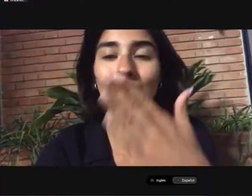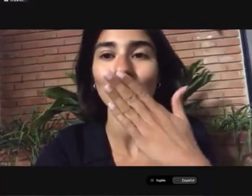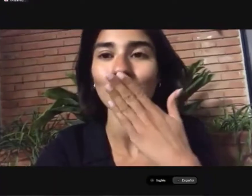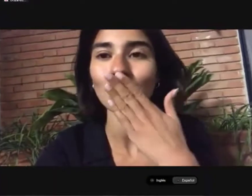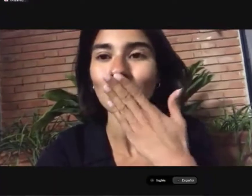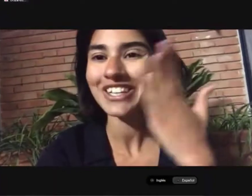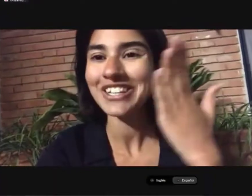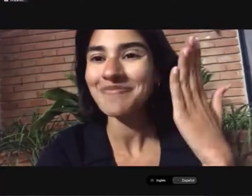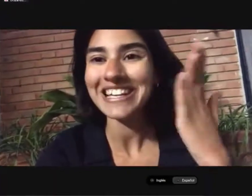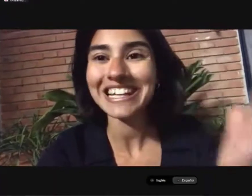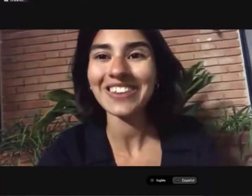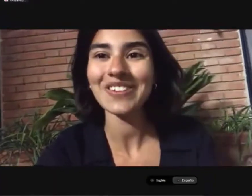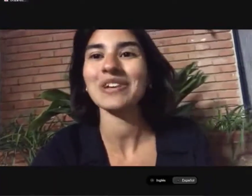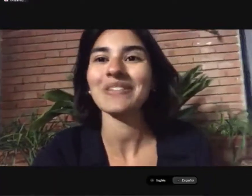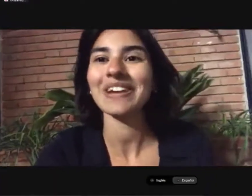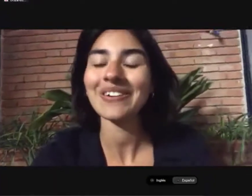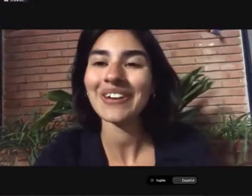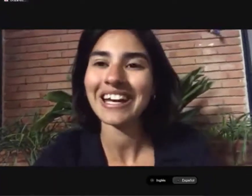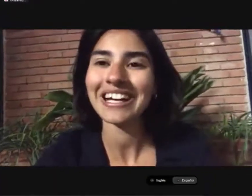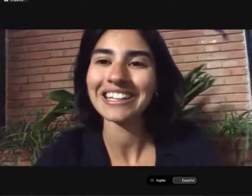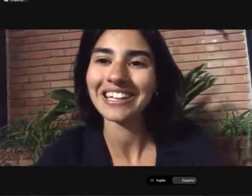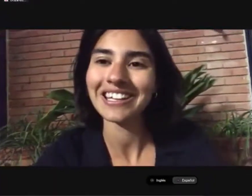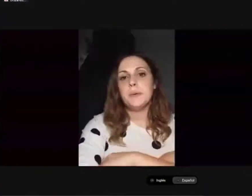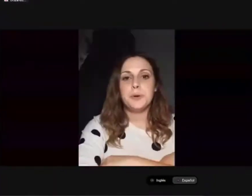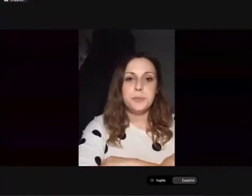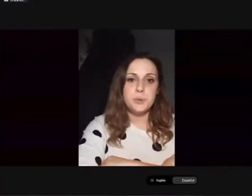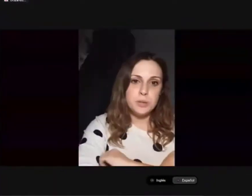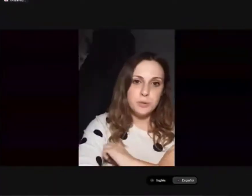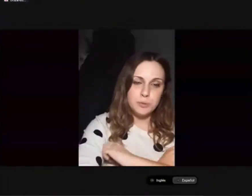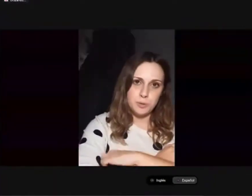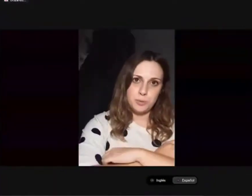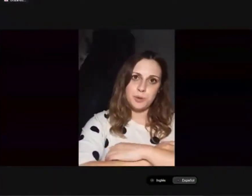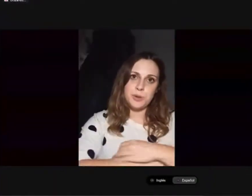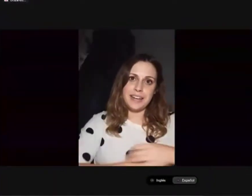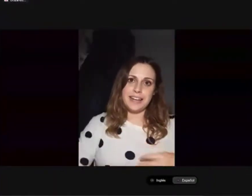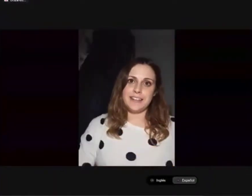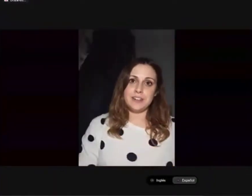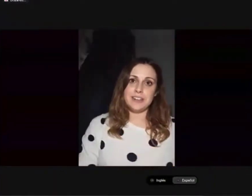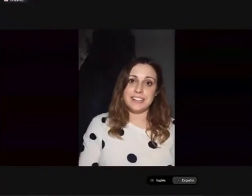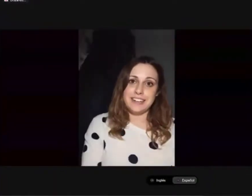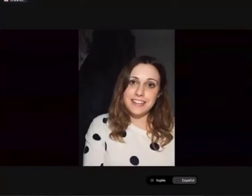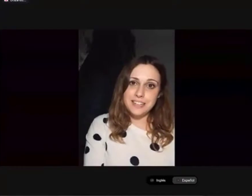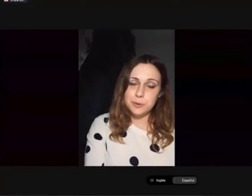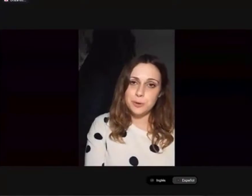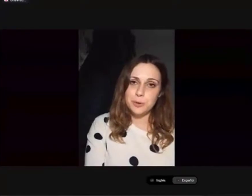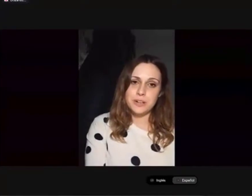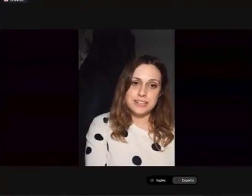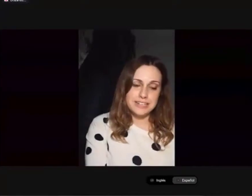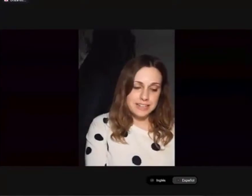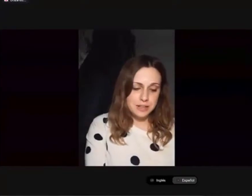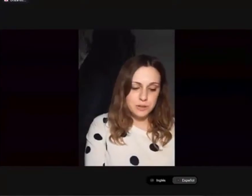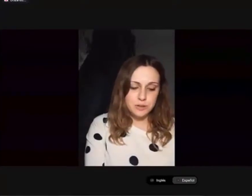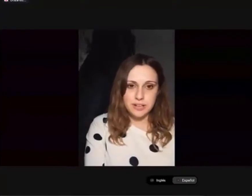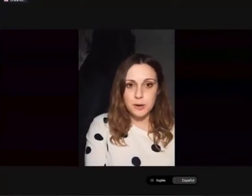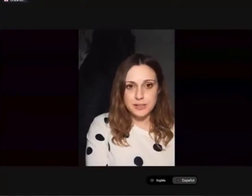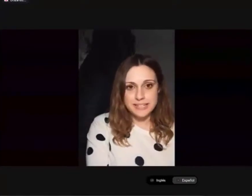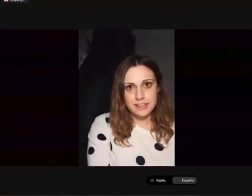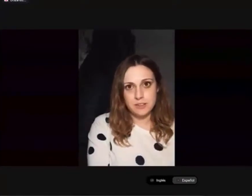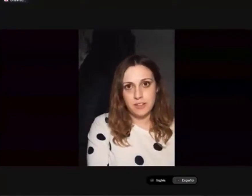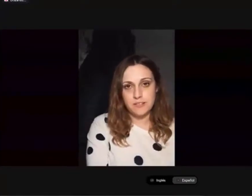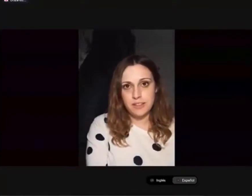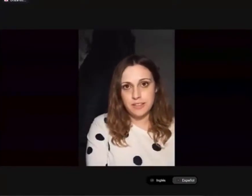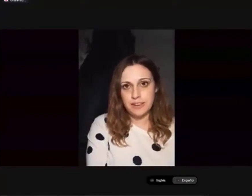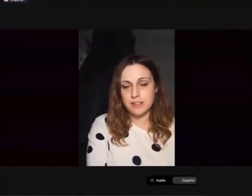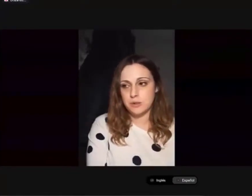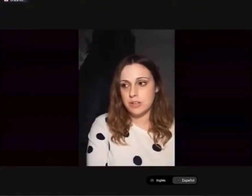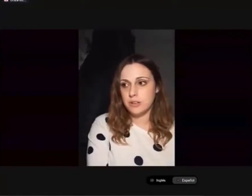saludo, un besazo y un abrazo gigante. Bueno, y por último, bueno, pues solo quería daros las gracias por todo lo que estáis haciendo. Sé que no lo estáis